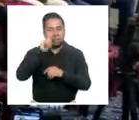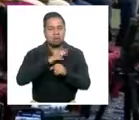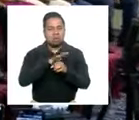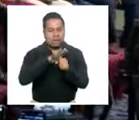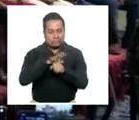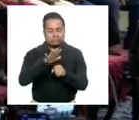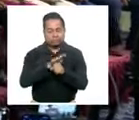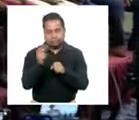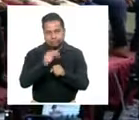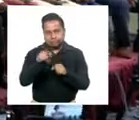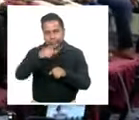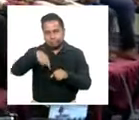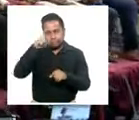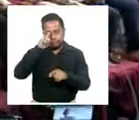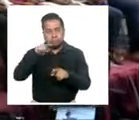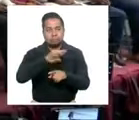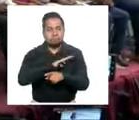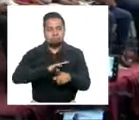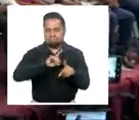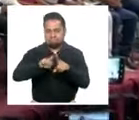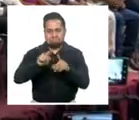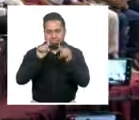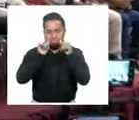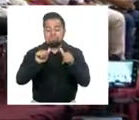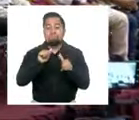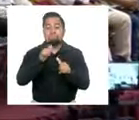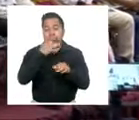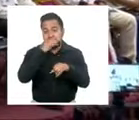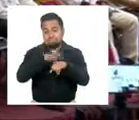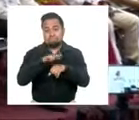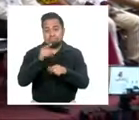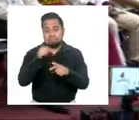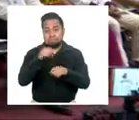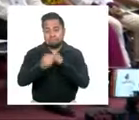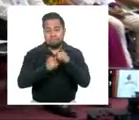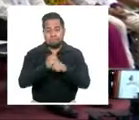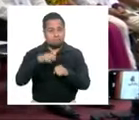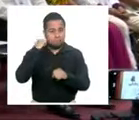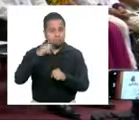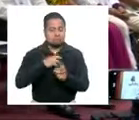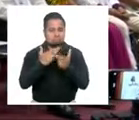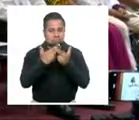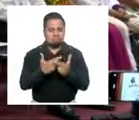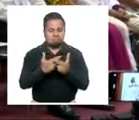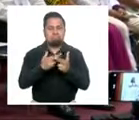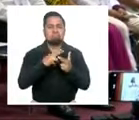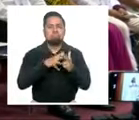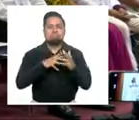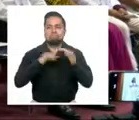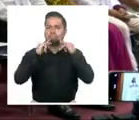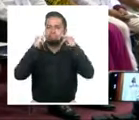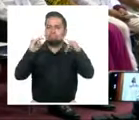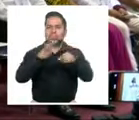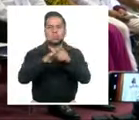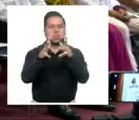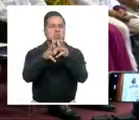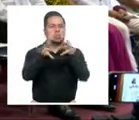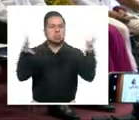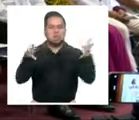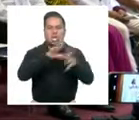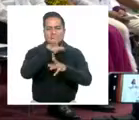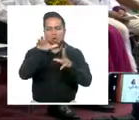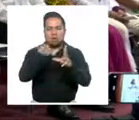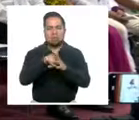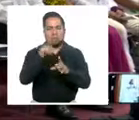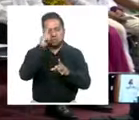cubrir estas necesidades que tienen nuestros municipios. Y bueno, decirle que en este año Oaxaca cuenta con el pabellón más grande y completo